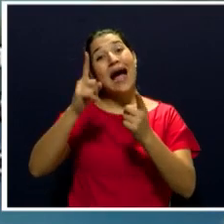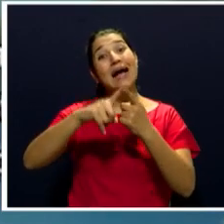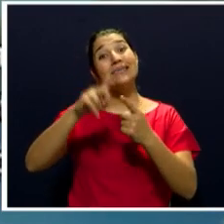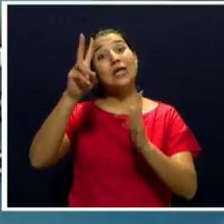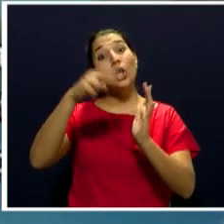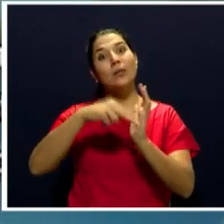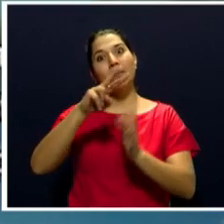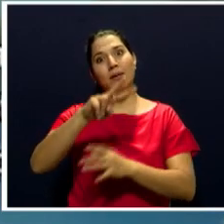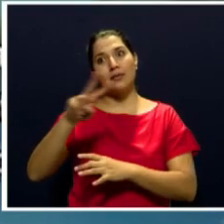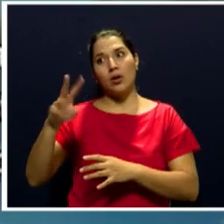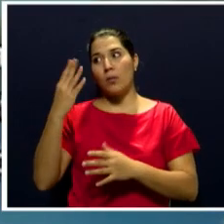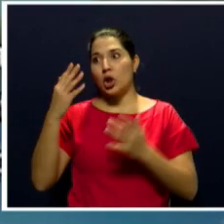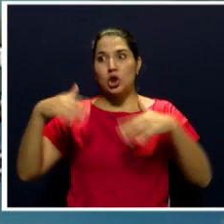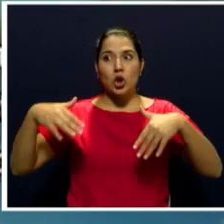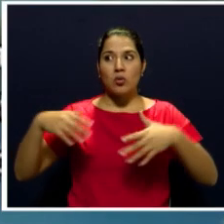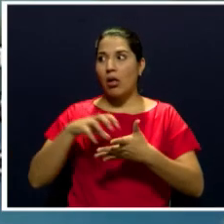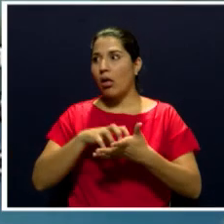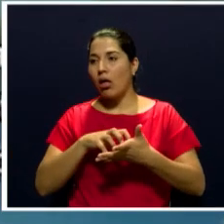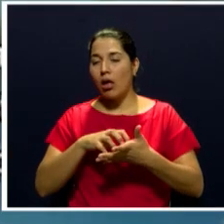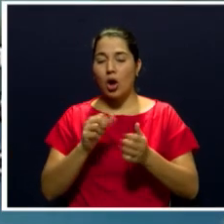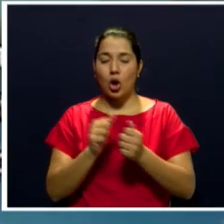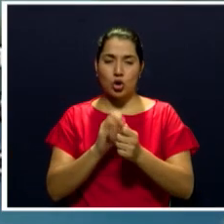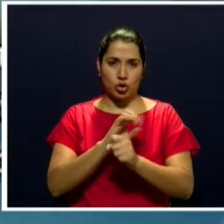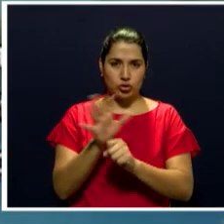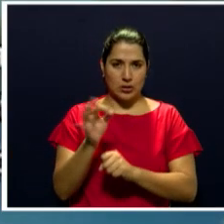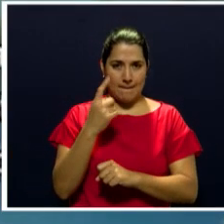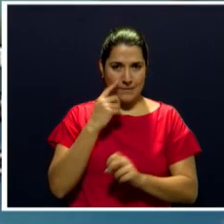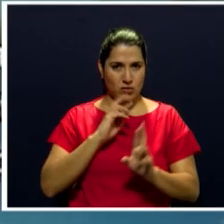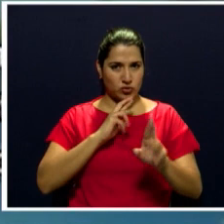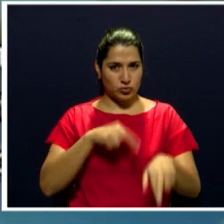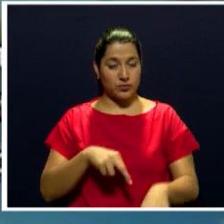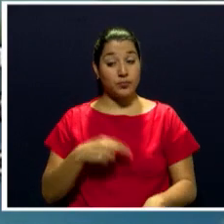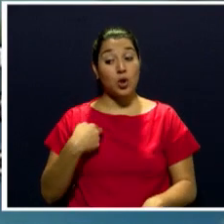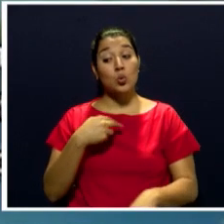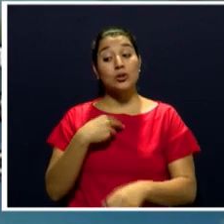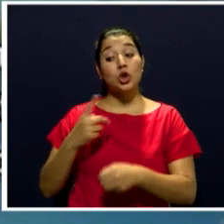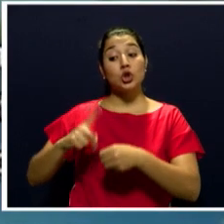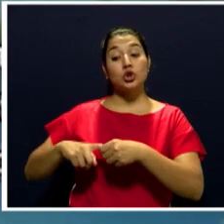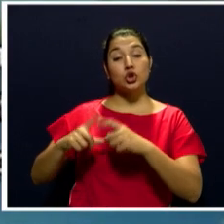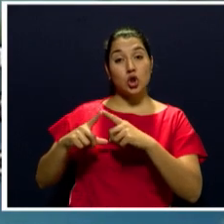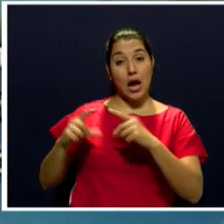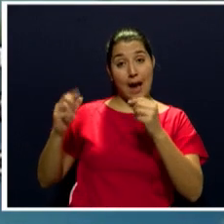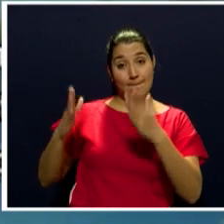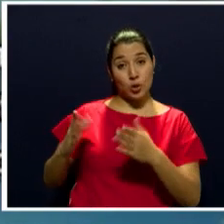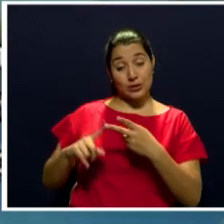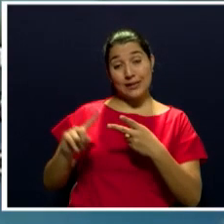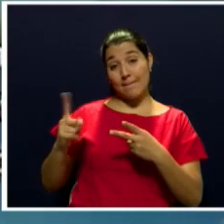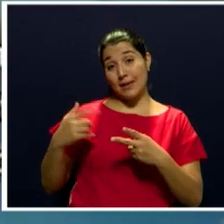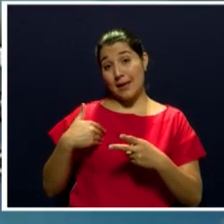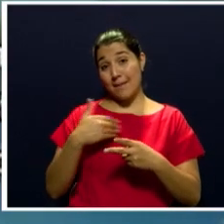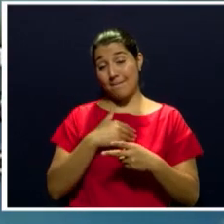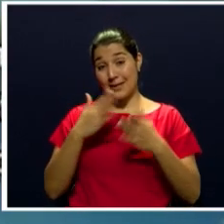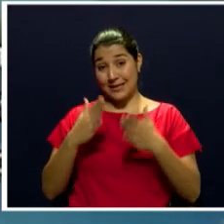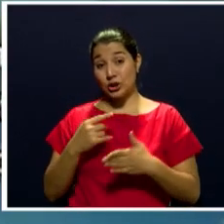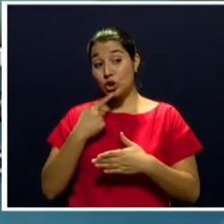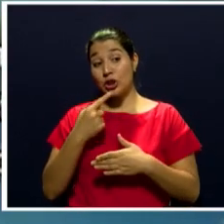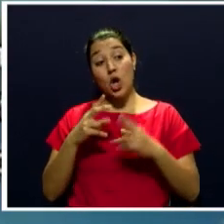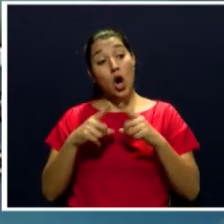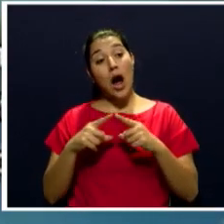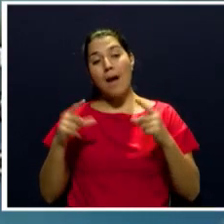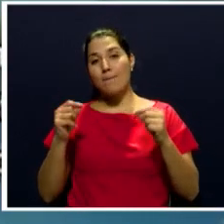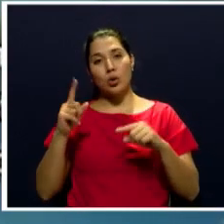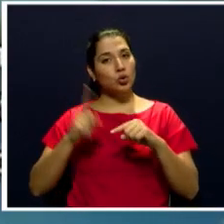del coronavirus. La respuesta fue la siguiente: nuestros socios japoneses y el primer ministro dejaron muy claro que Japón no podría